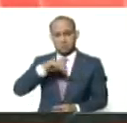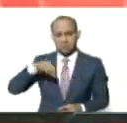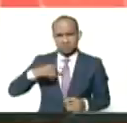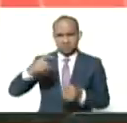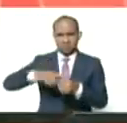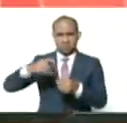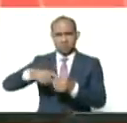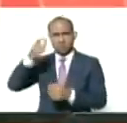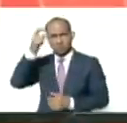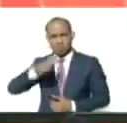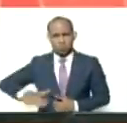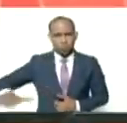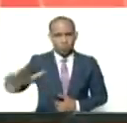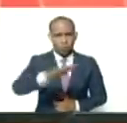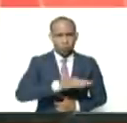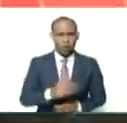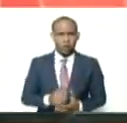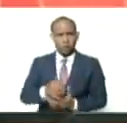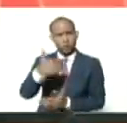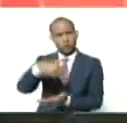al pueblo de a pie,